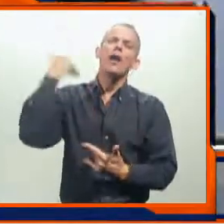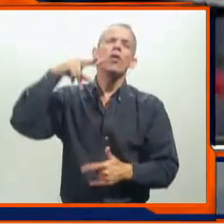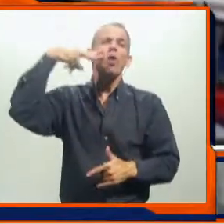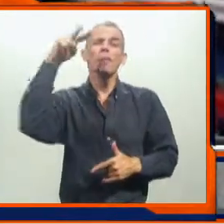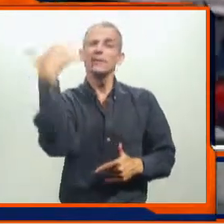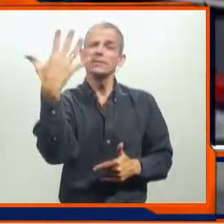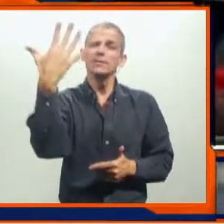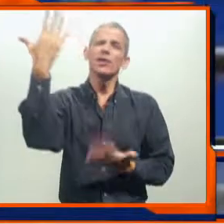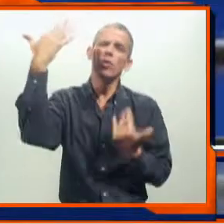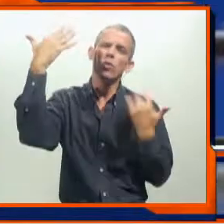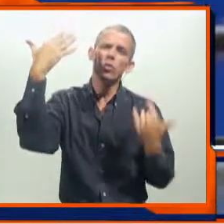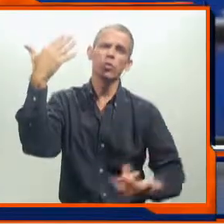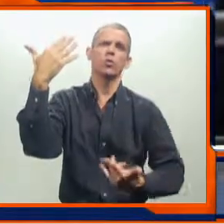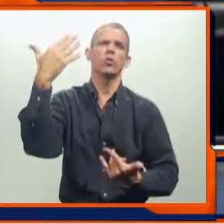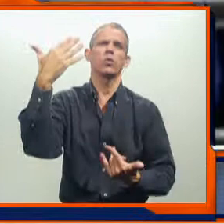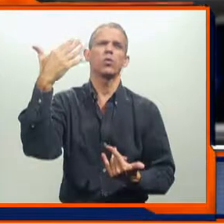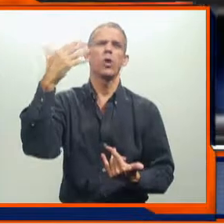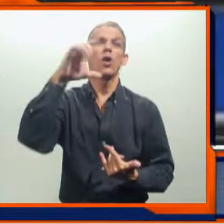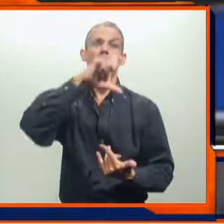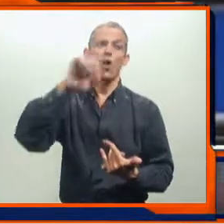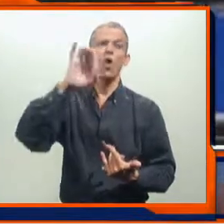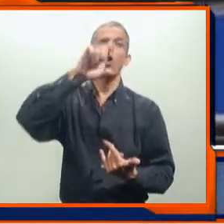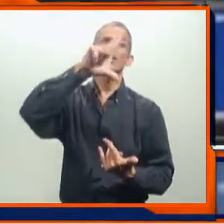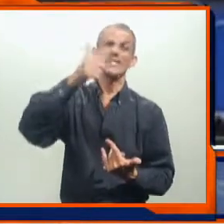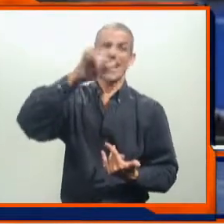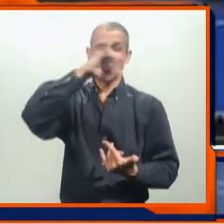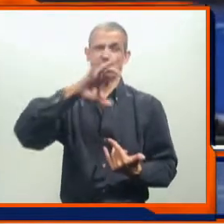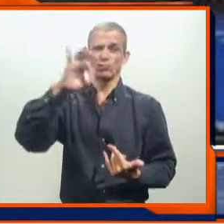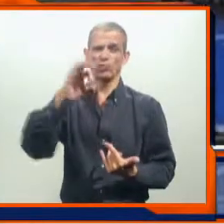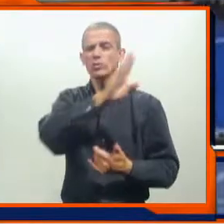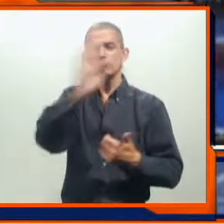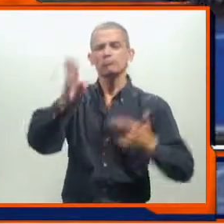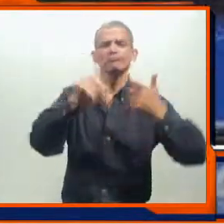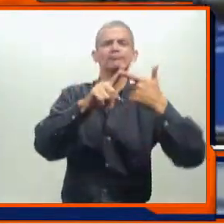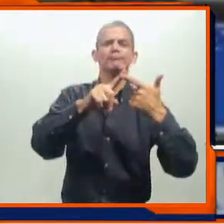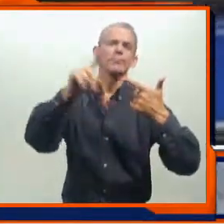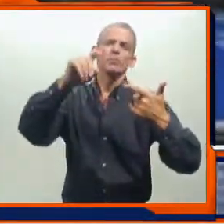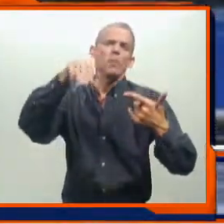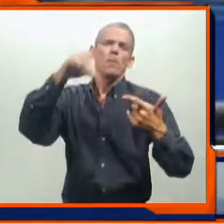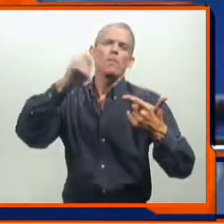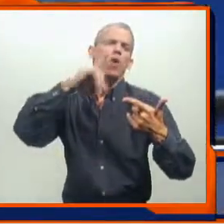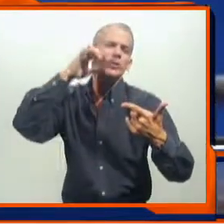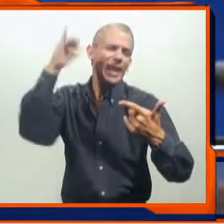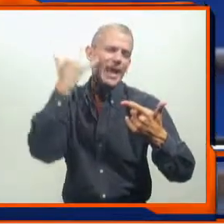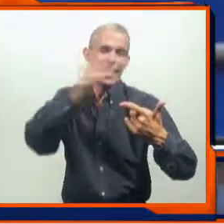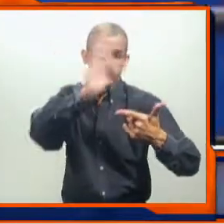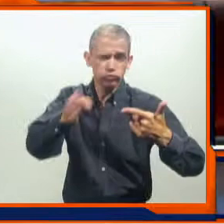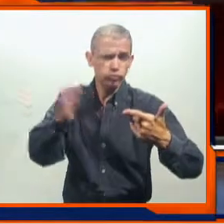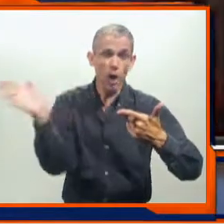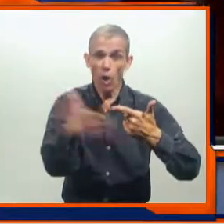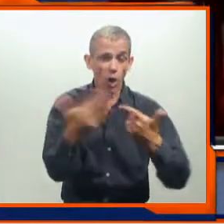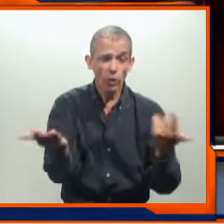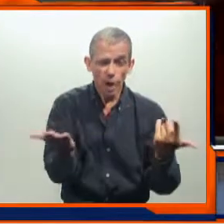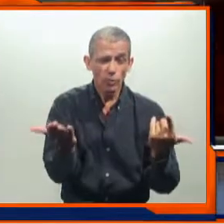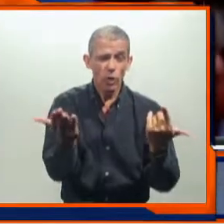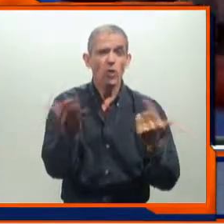2005, con duelos recordados ante Ricky Hatton, ante Jane Mosley, y que contra todos los